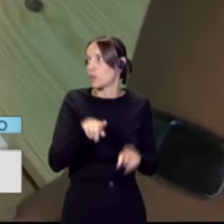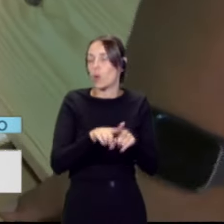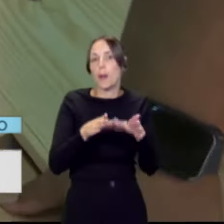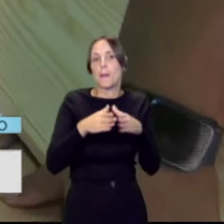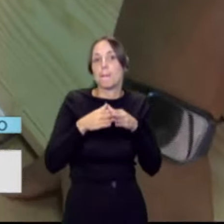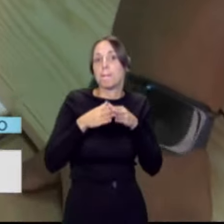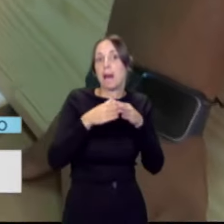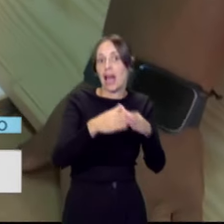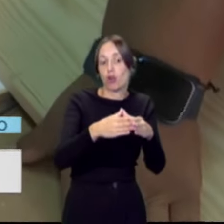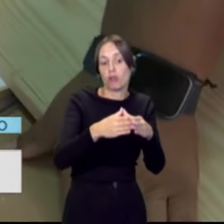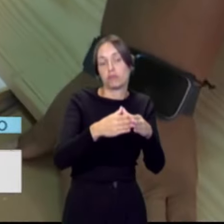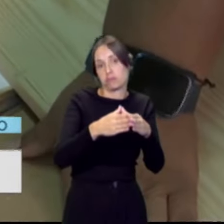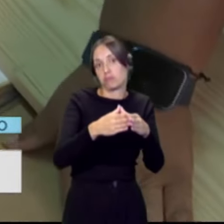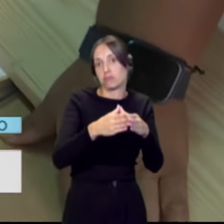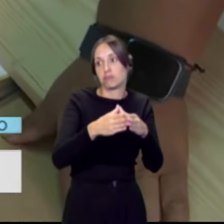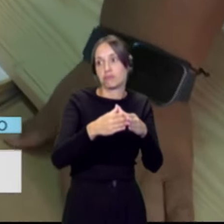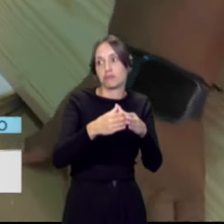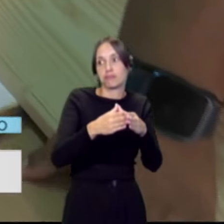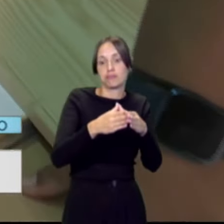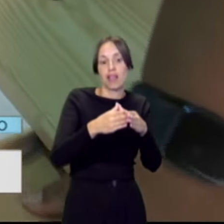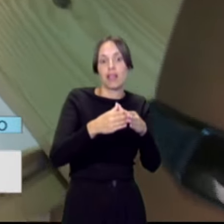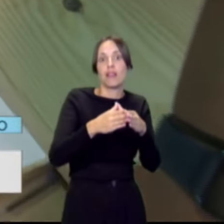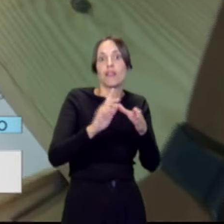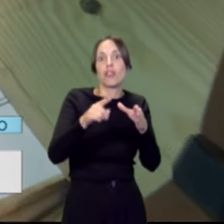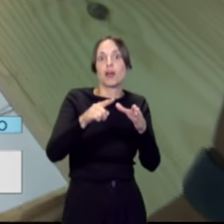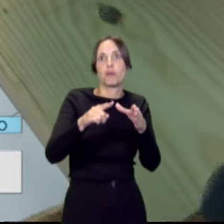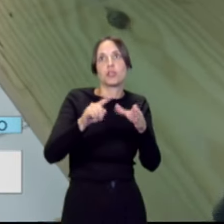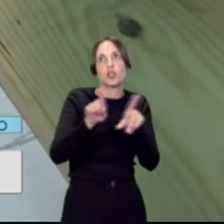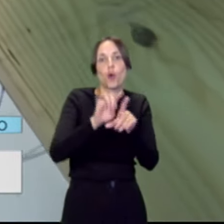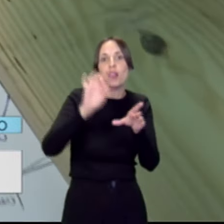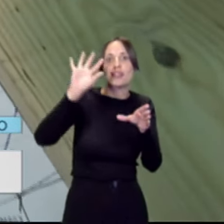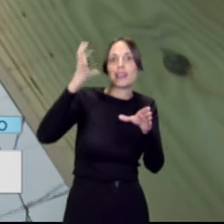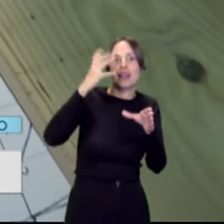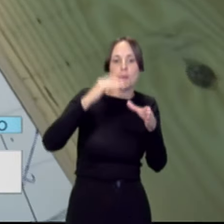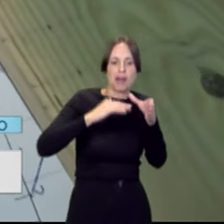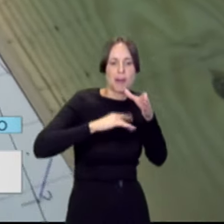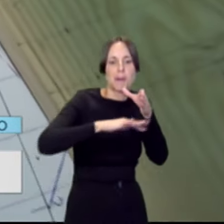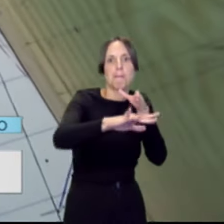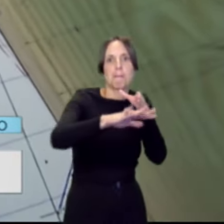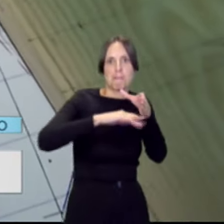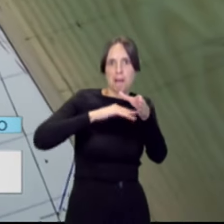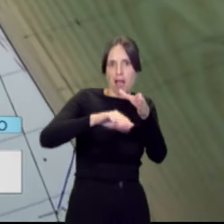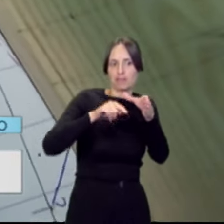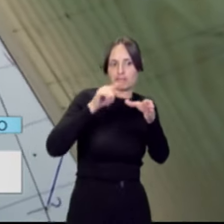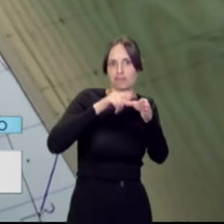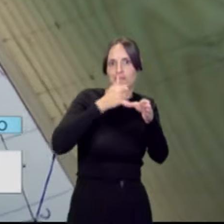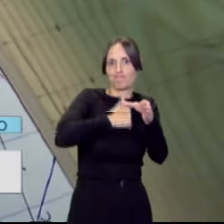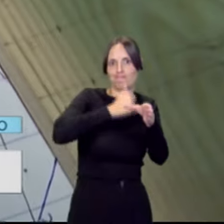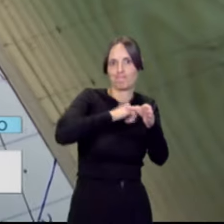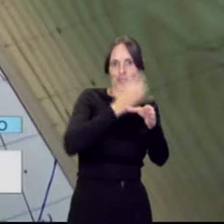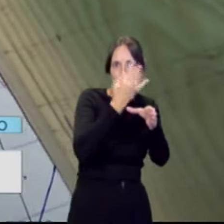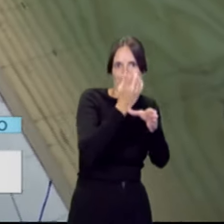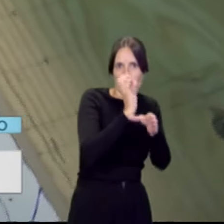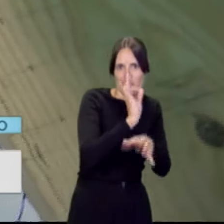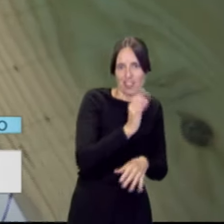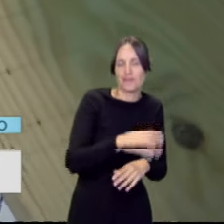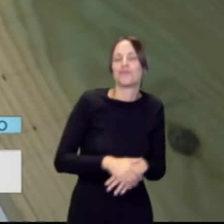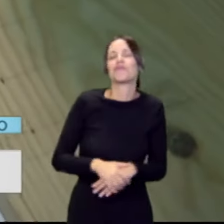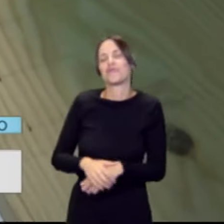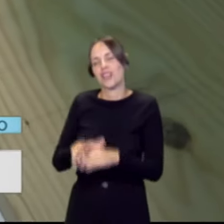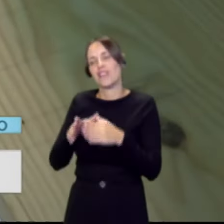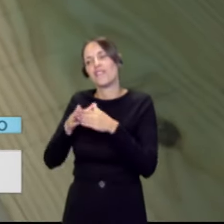o en su día se tenía en cuenta, que se van a enfrentar a determinadas condiciones, ¿no?, cuando salgan a navegar. Sí, los barcos, sí, cada barco es diferente, cada barco tiene